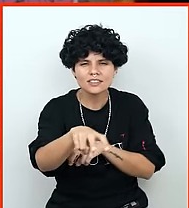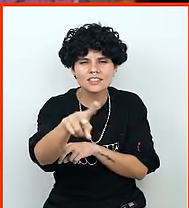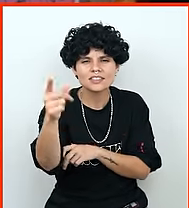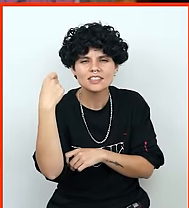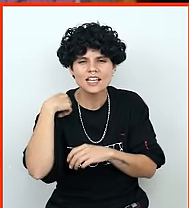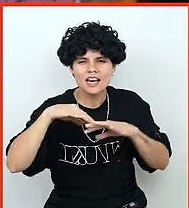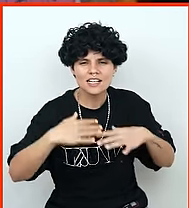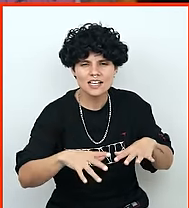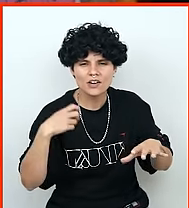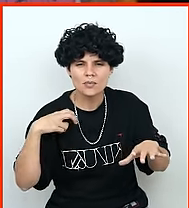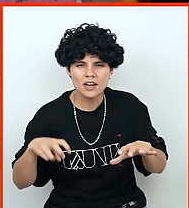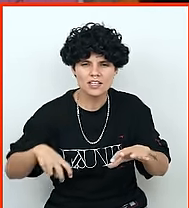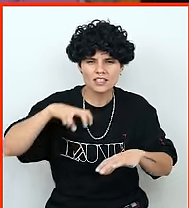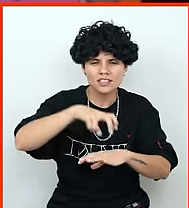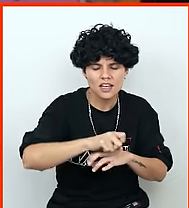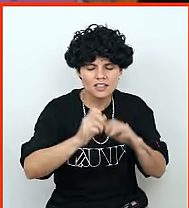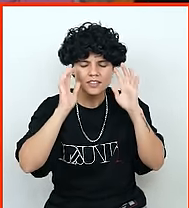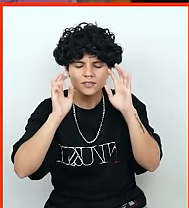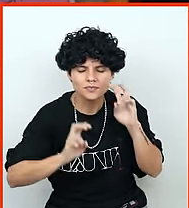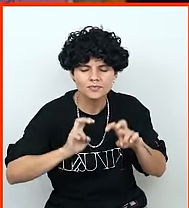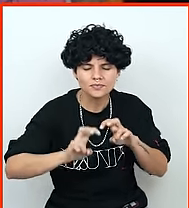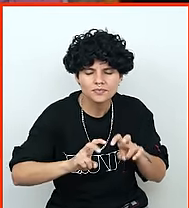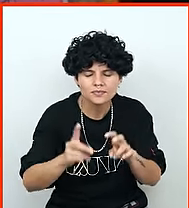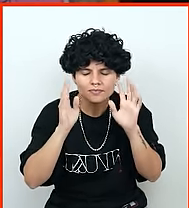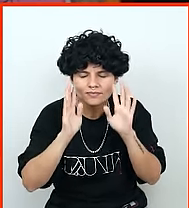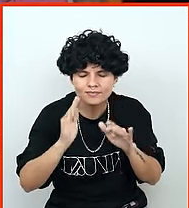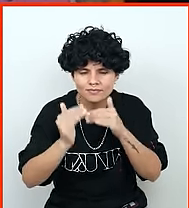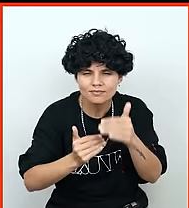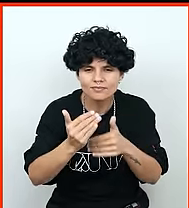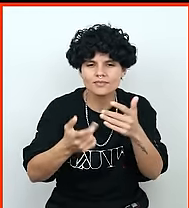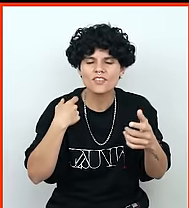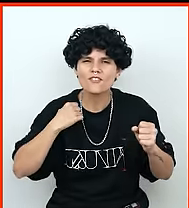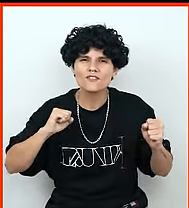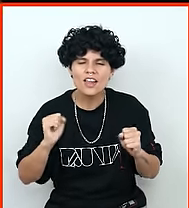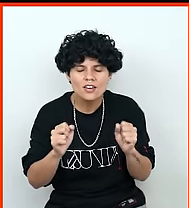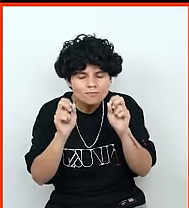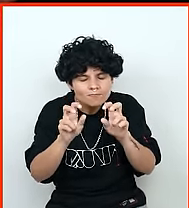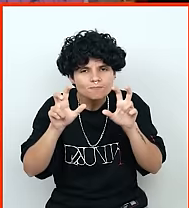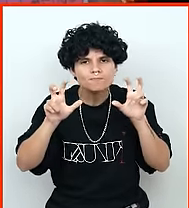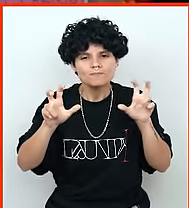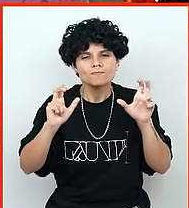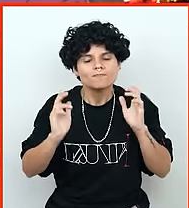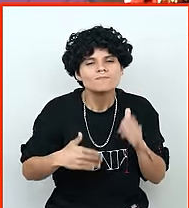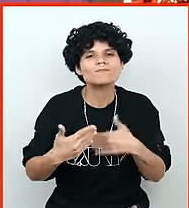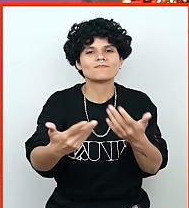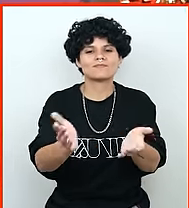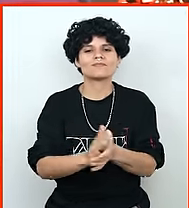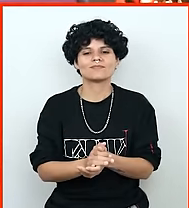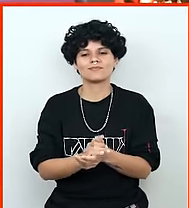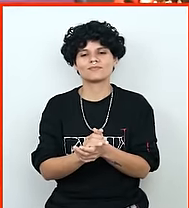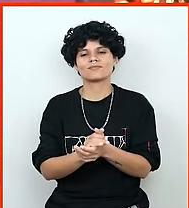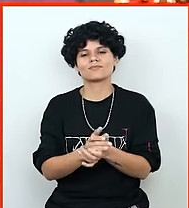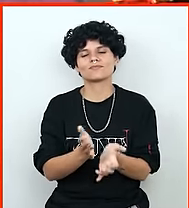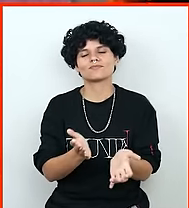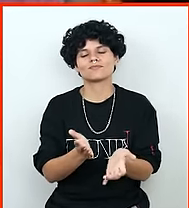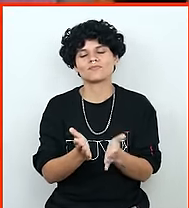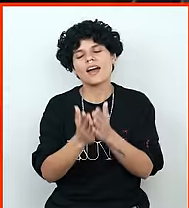de carontes, viento astral cruzar el río, para no cesar sino cerrar los párpados cuando hace frío. ¡Maravilloso!